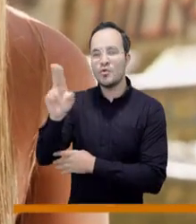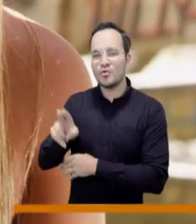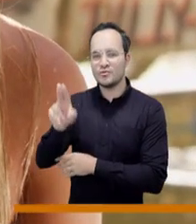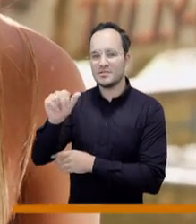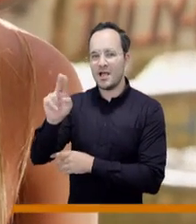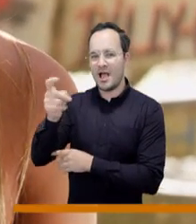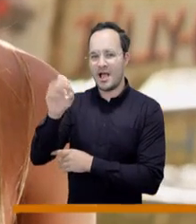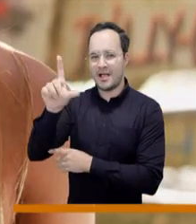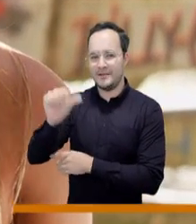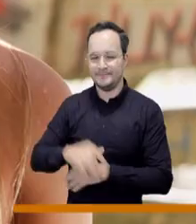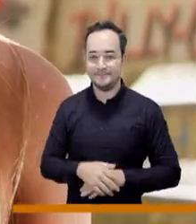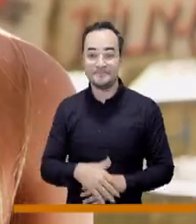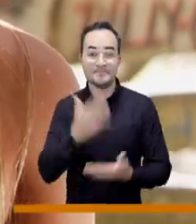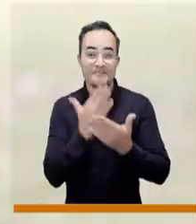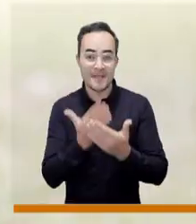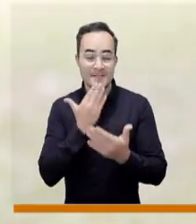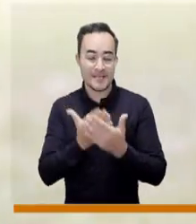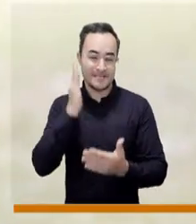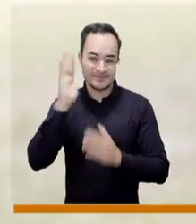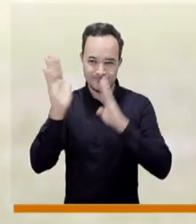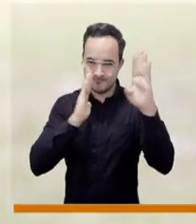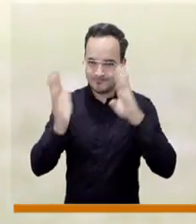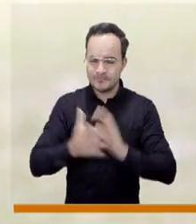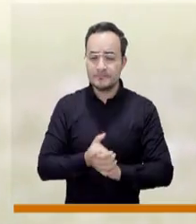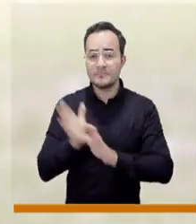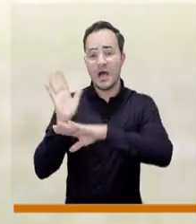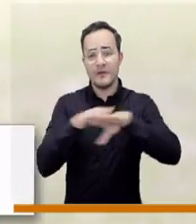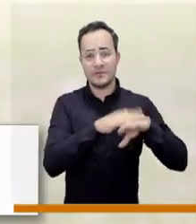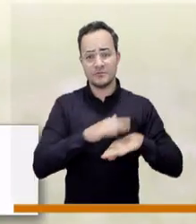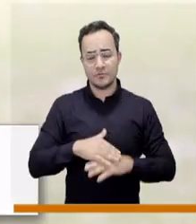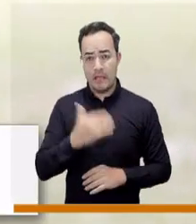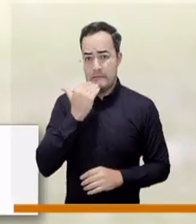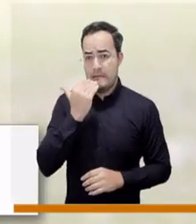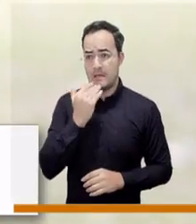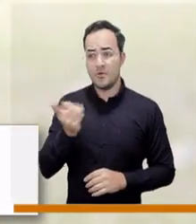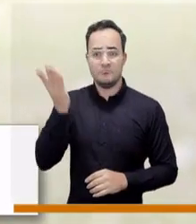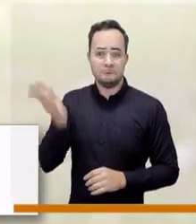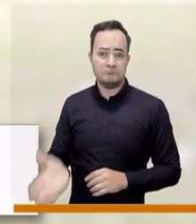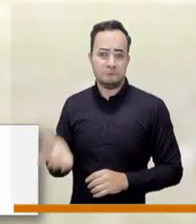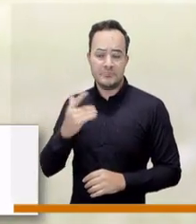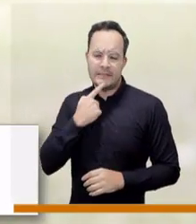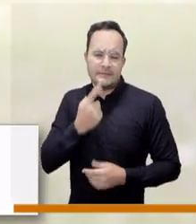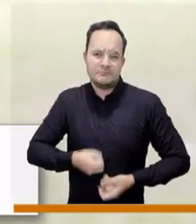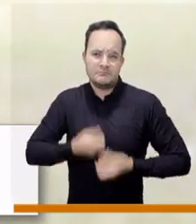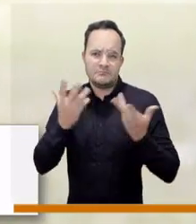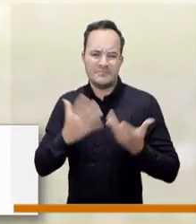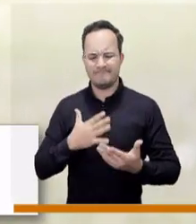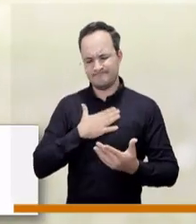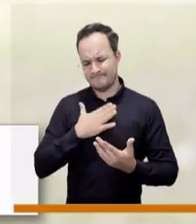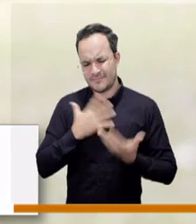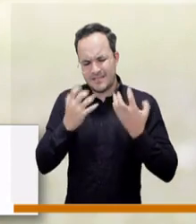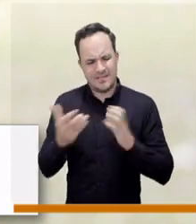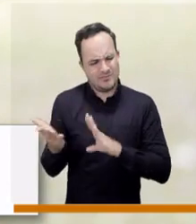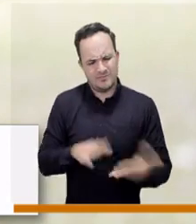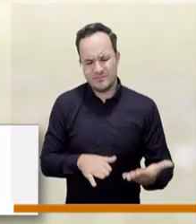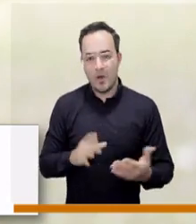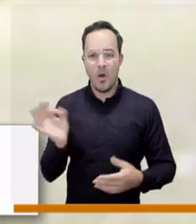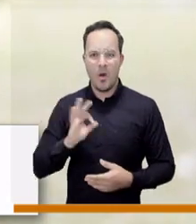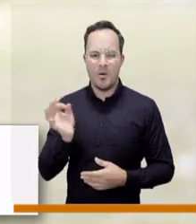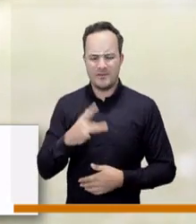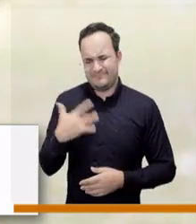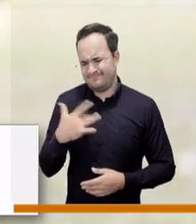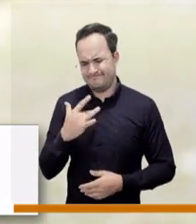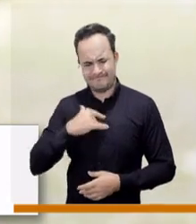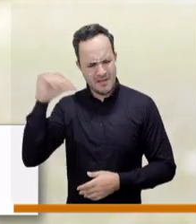gracias. Bueno, lo más importante es no asustarse con la referencia de que me quiero morir o estoy pasando por una